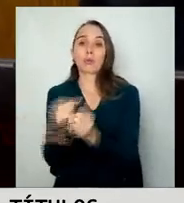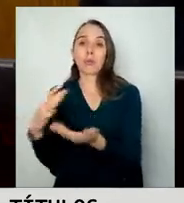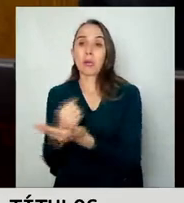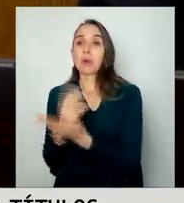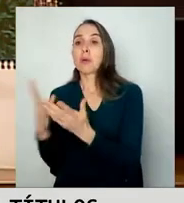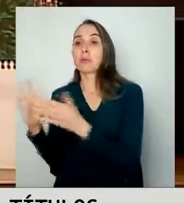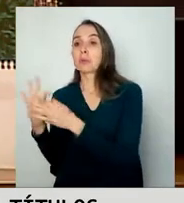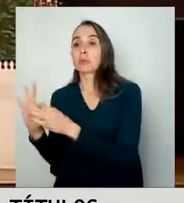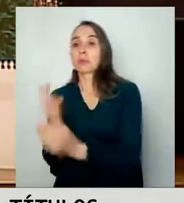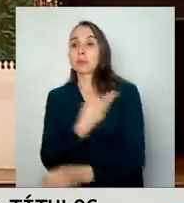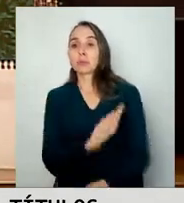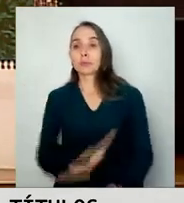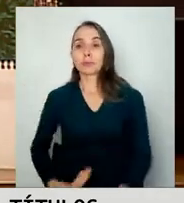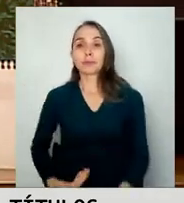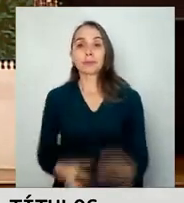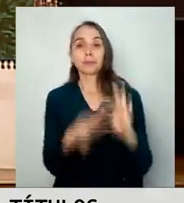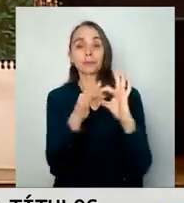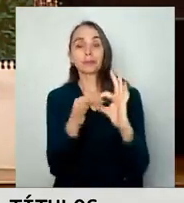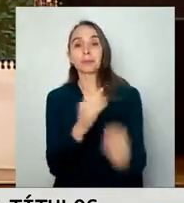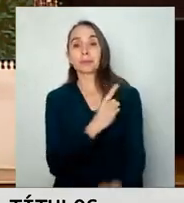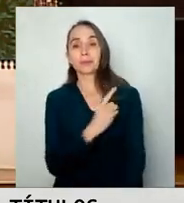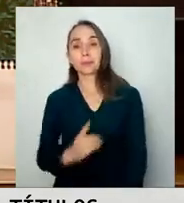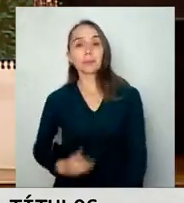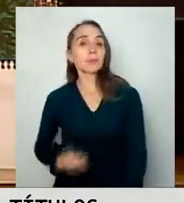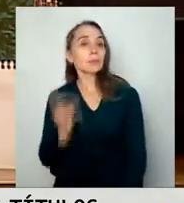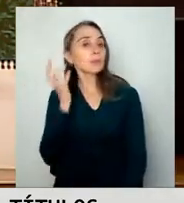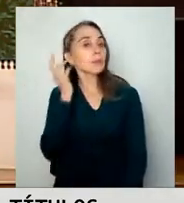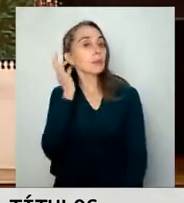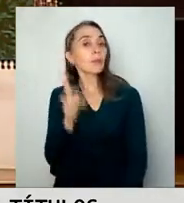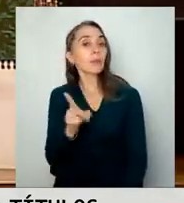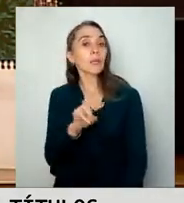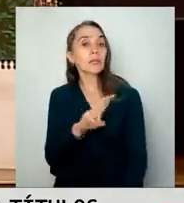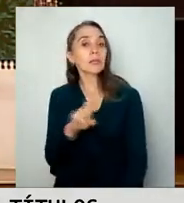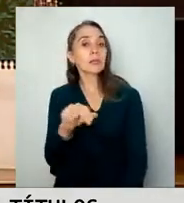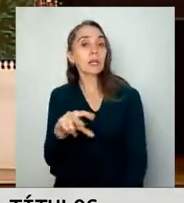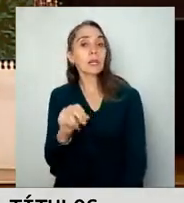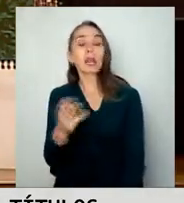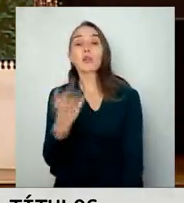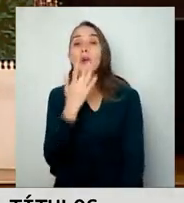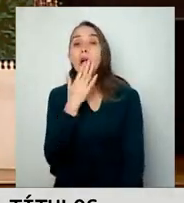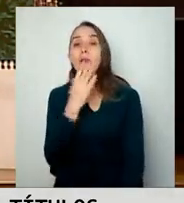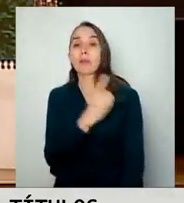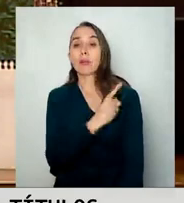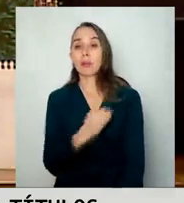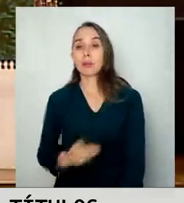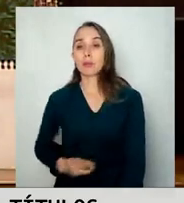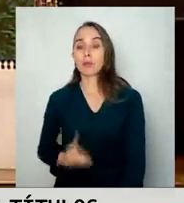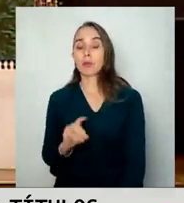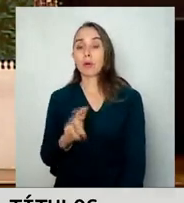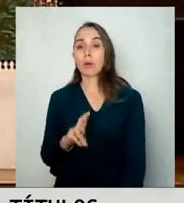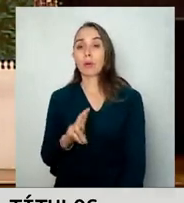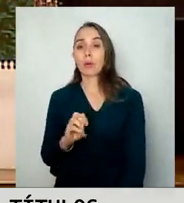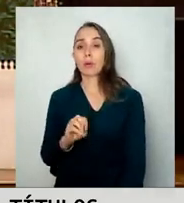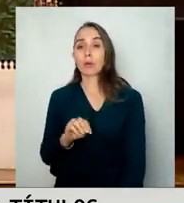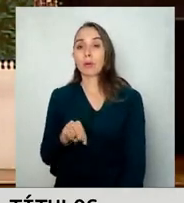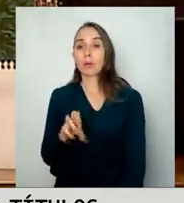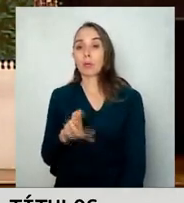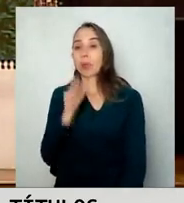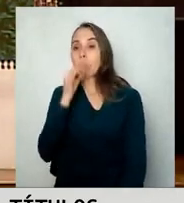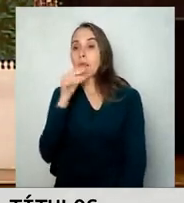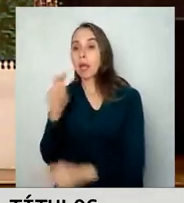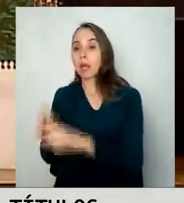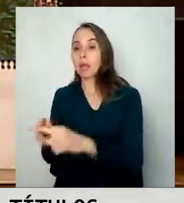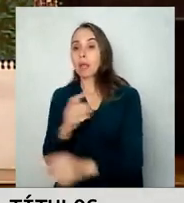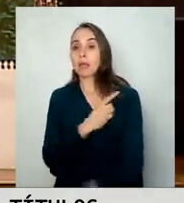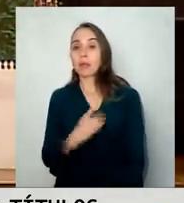diputada Daniela Serrano le damos la palabra al diputado leonida Romero no está en la sala el diputado de la unidad